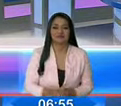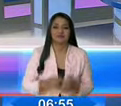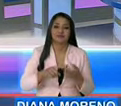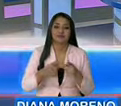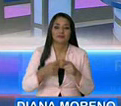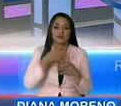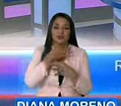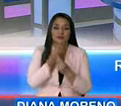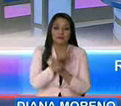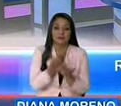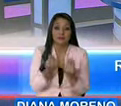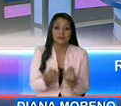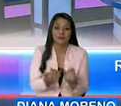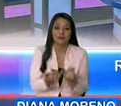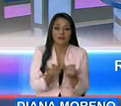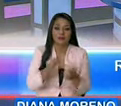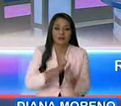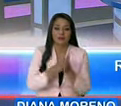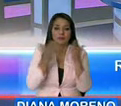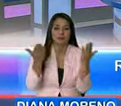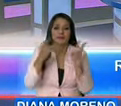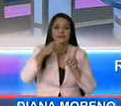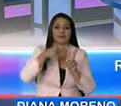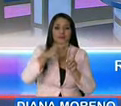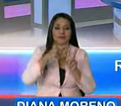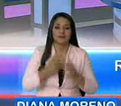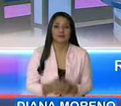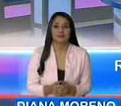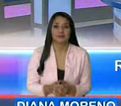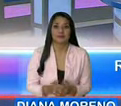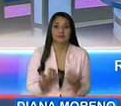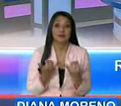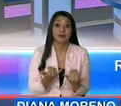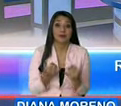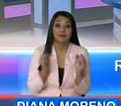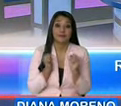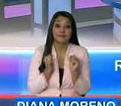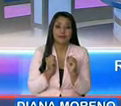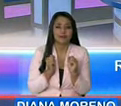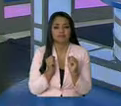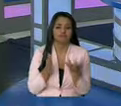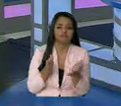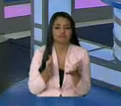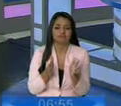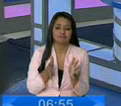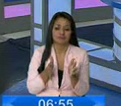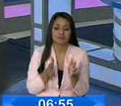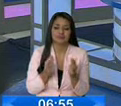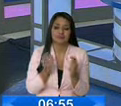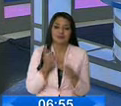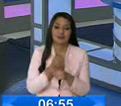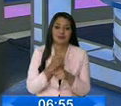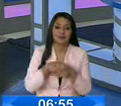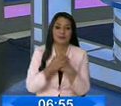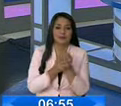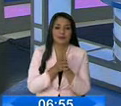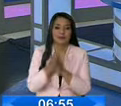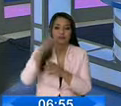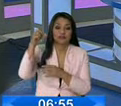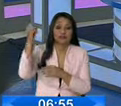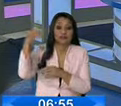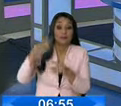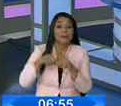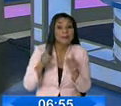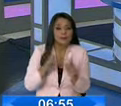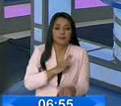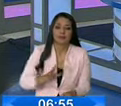poderlos acompañar en esta primera emisión del Comercio TV. Así es, el día de hoy parece no hace tanto frío, así que hay que aprovechar, pero por si acaso hay que tomar